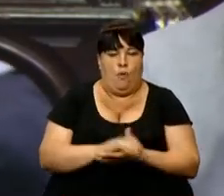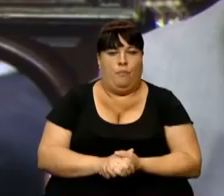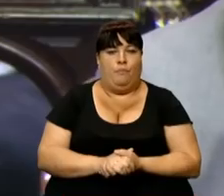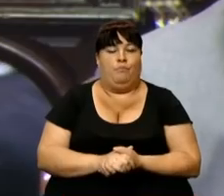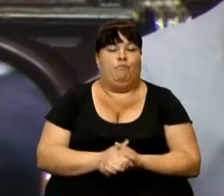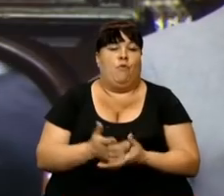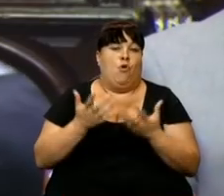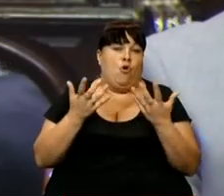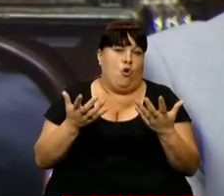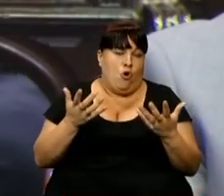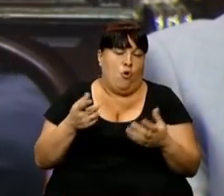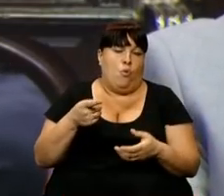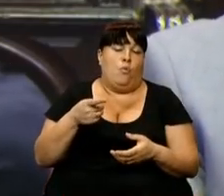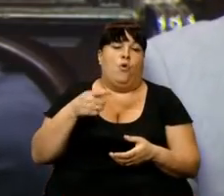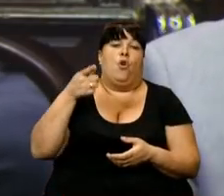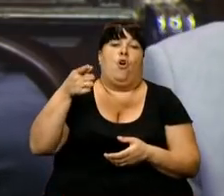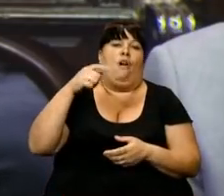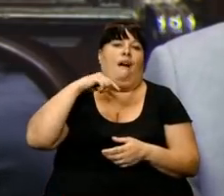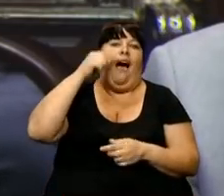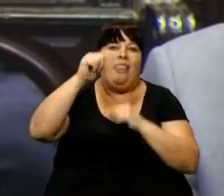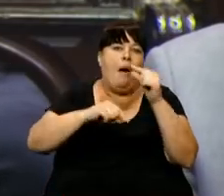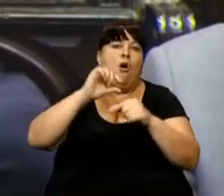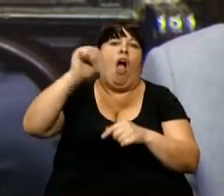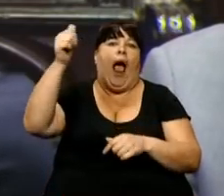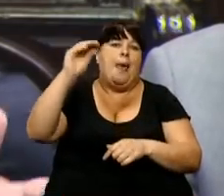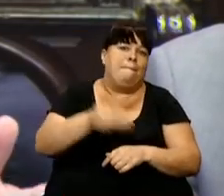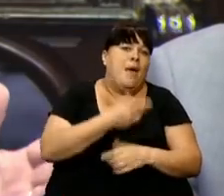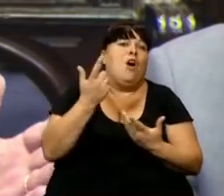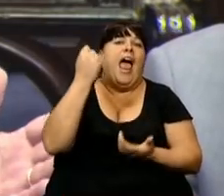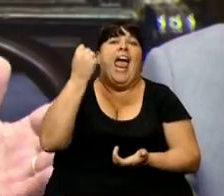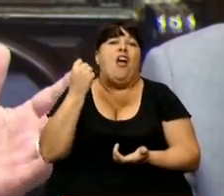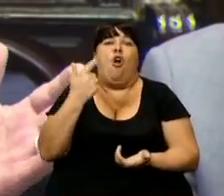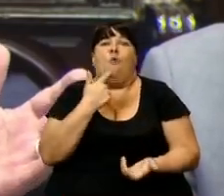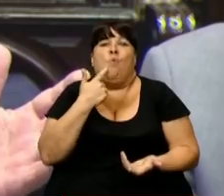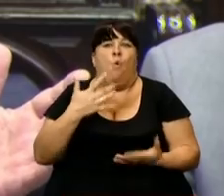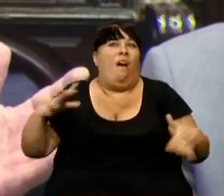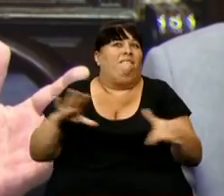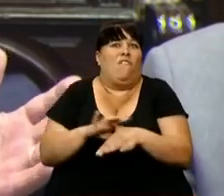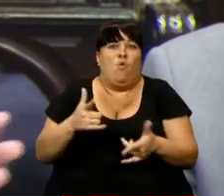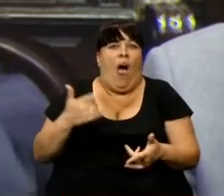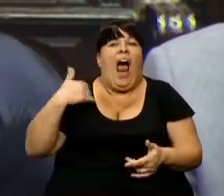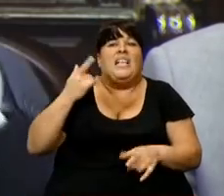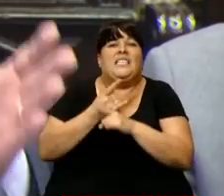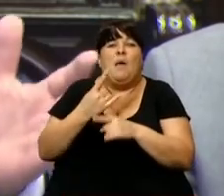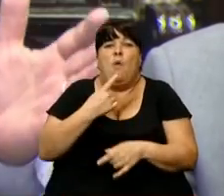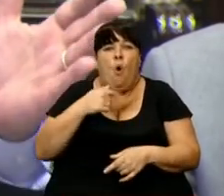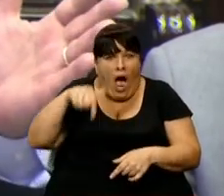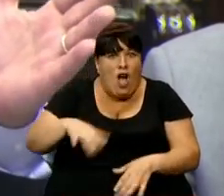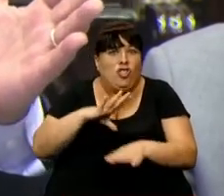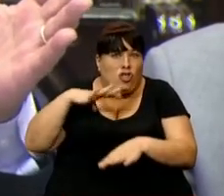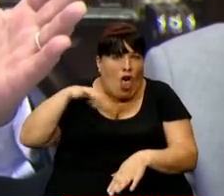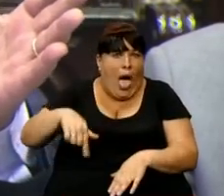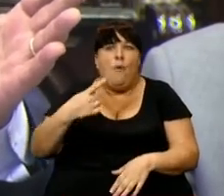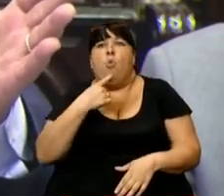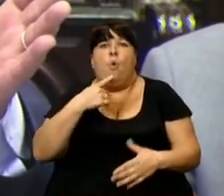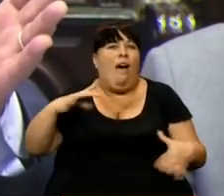Y obviamente que se fue ganando, perdiendo, porque es una economía de incertidumbre la que ha vivido la Argentina y la que vive aún